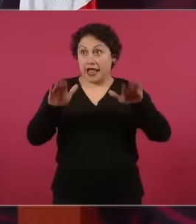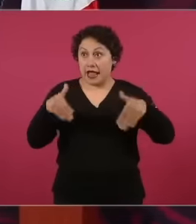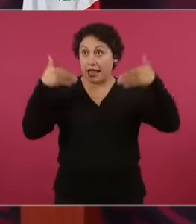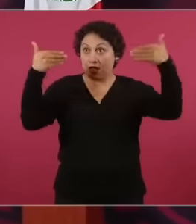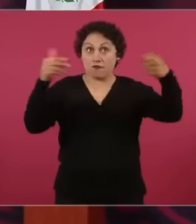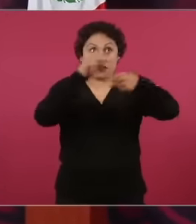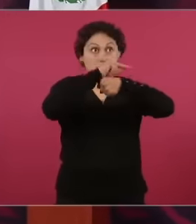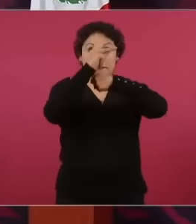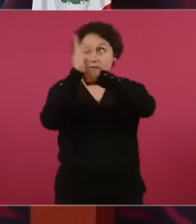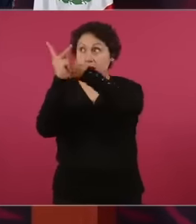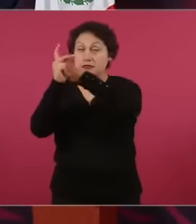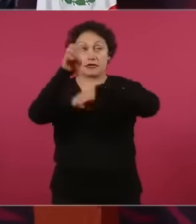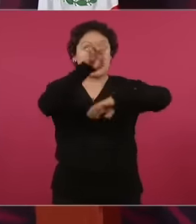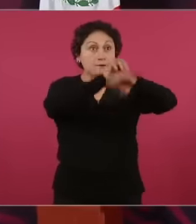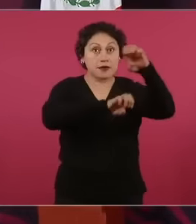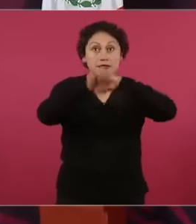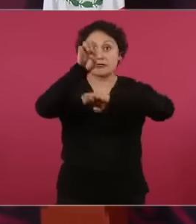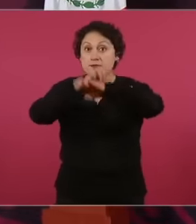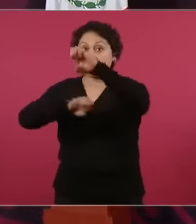en empresas,